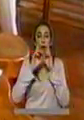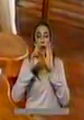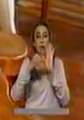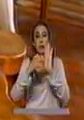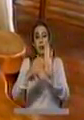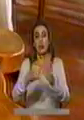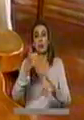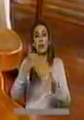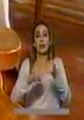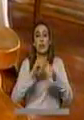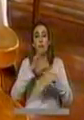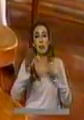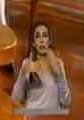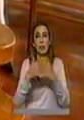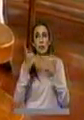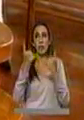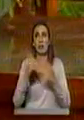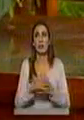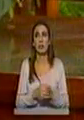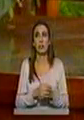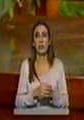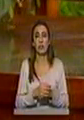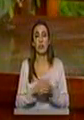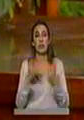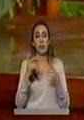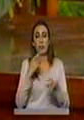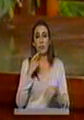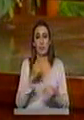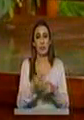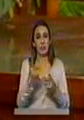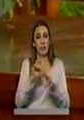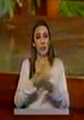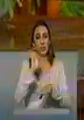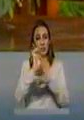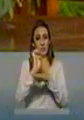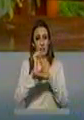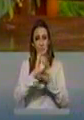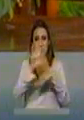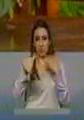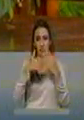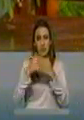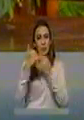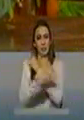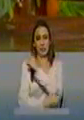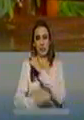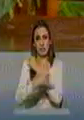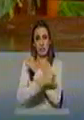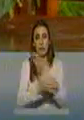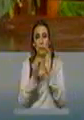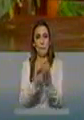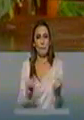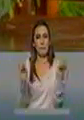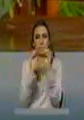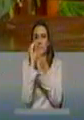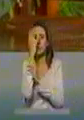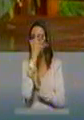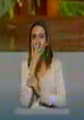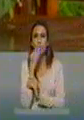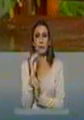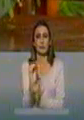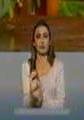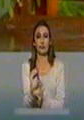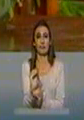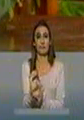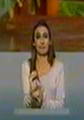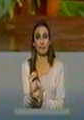positivos para el turismo interno. Fabricio, déjeme decirle que el Ecuador, en todo lo que yo conozco, es uno de los países más hermosos del mundo. Completamente de acuerdo.